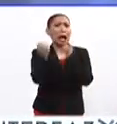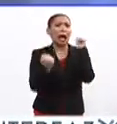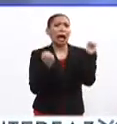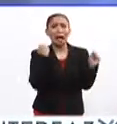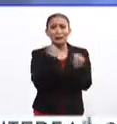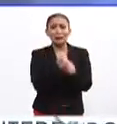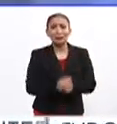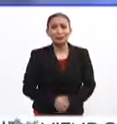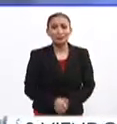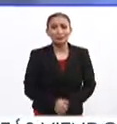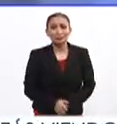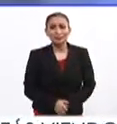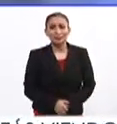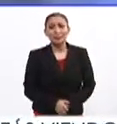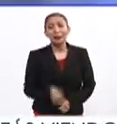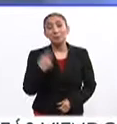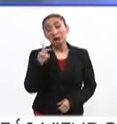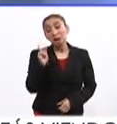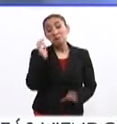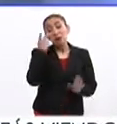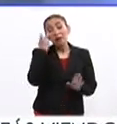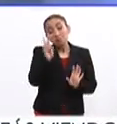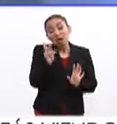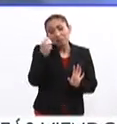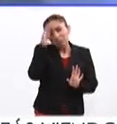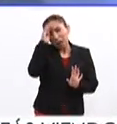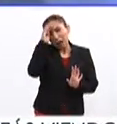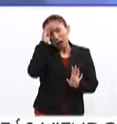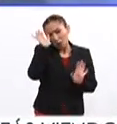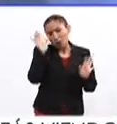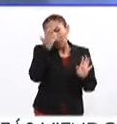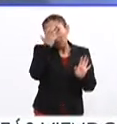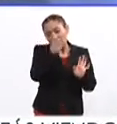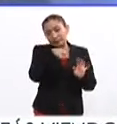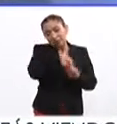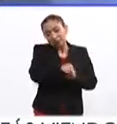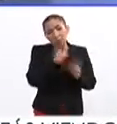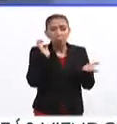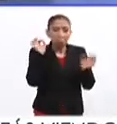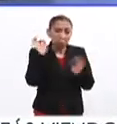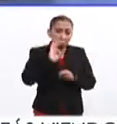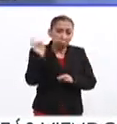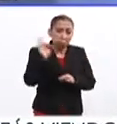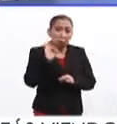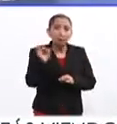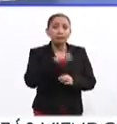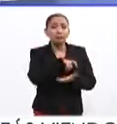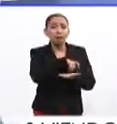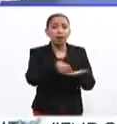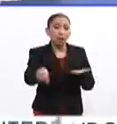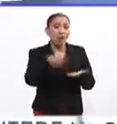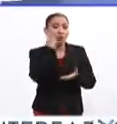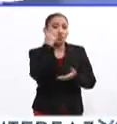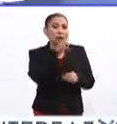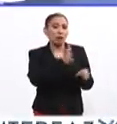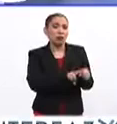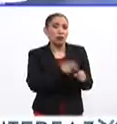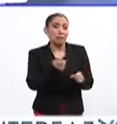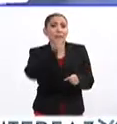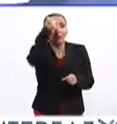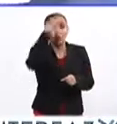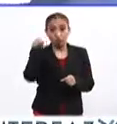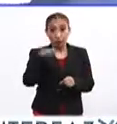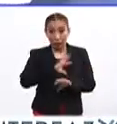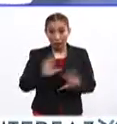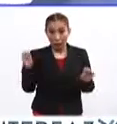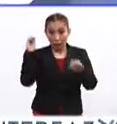¿no? Sí, claro. Pero pues ahora estoy considerando seriamente por estas razones, poner uno natural por primera vez. ¿Tú